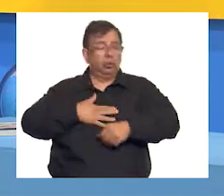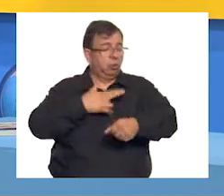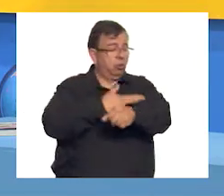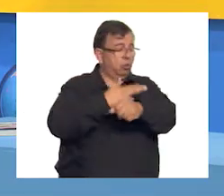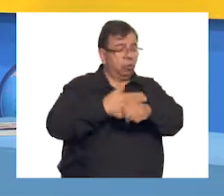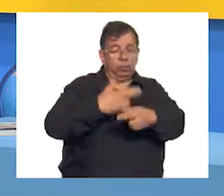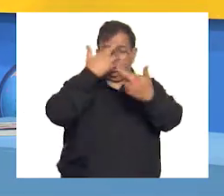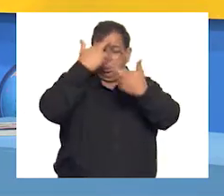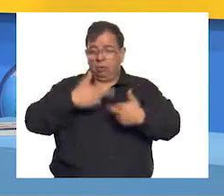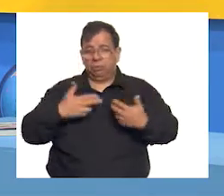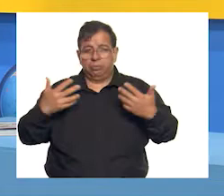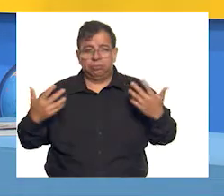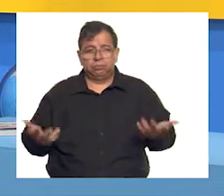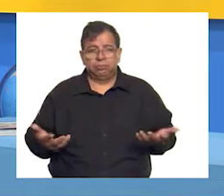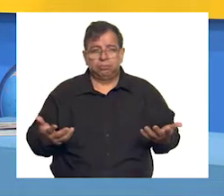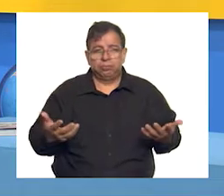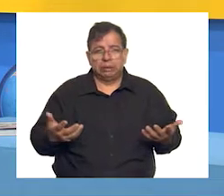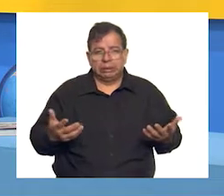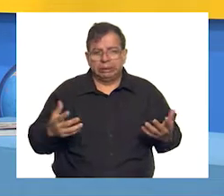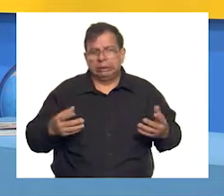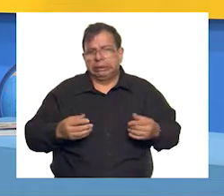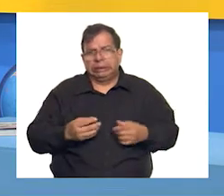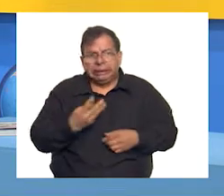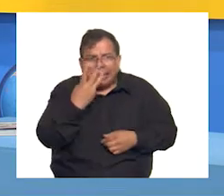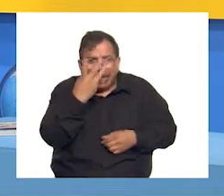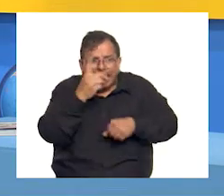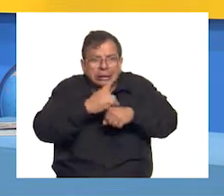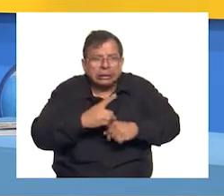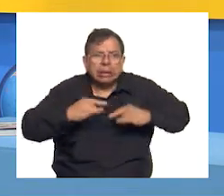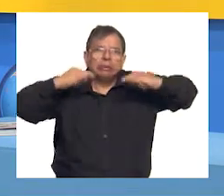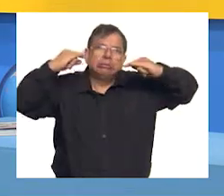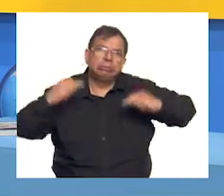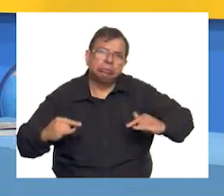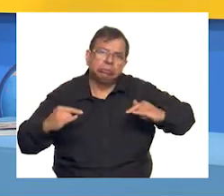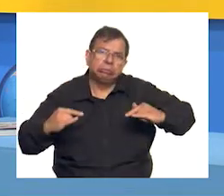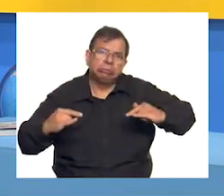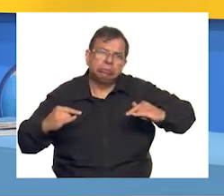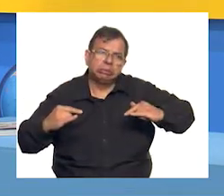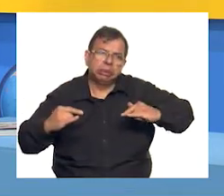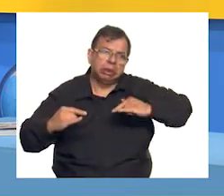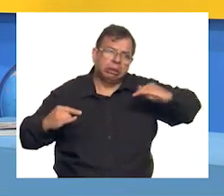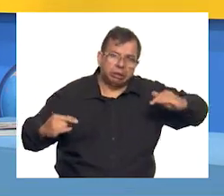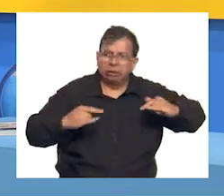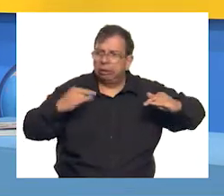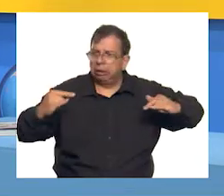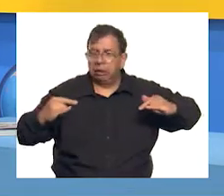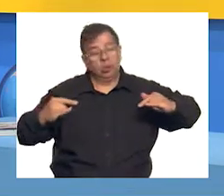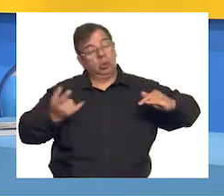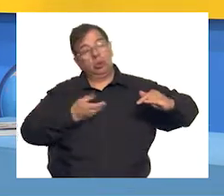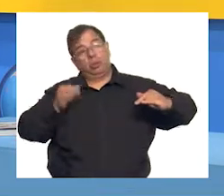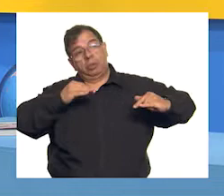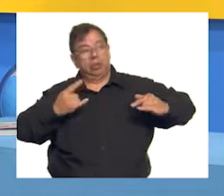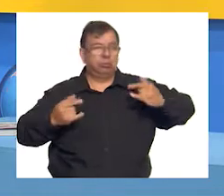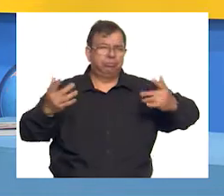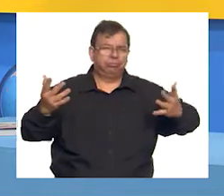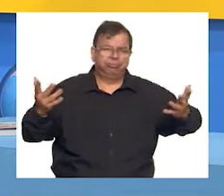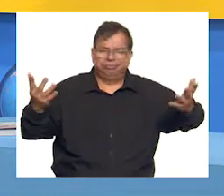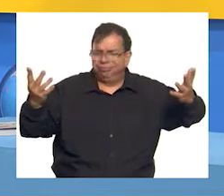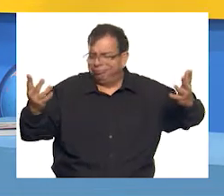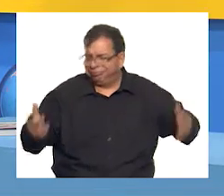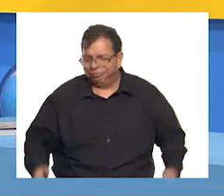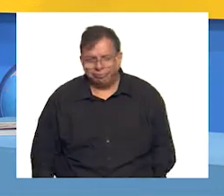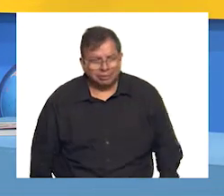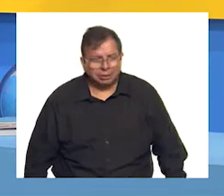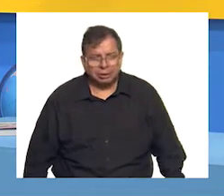respetables. Tanto así que se podían quedar 3 días esperando a que el otro se moviera. Y con todo esto que